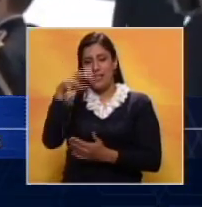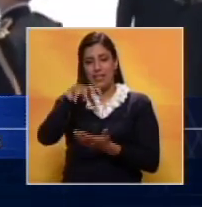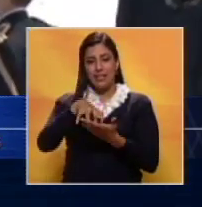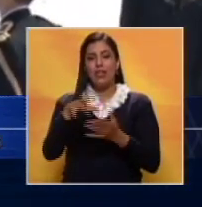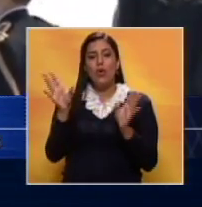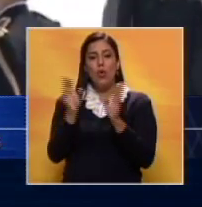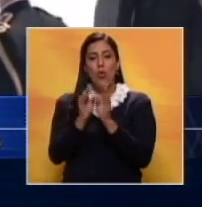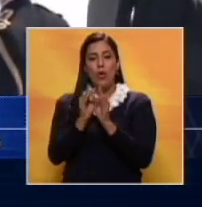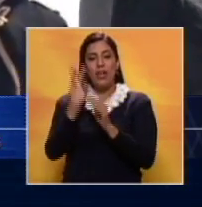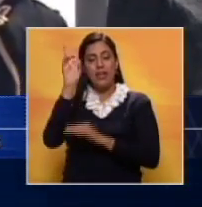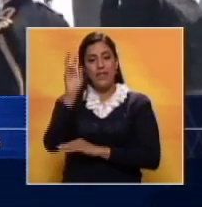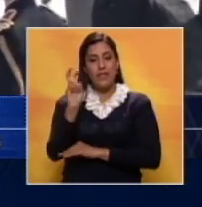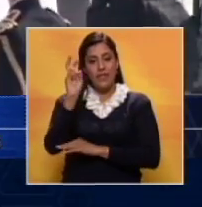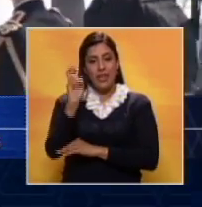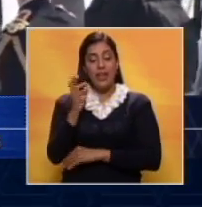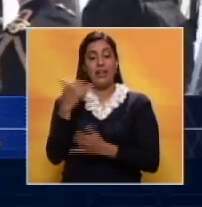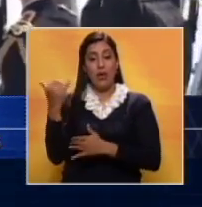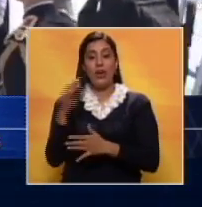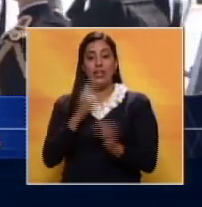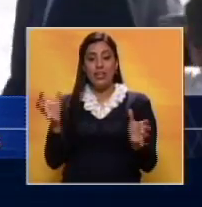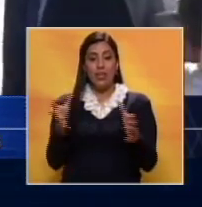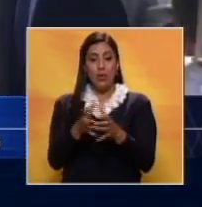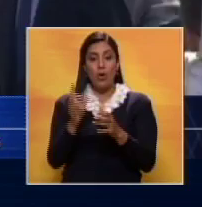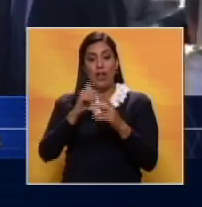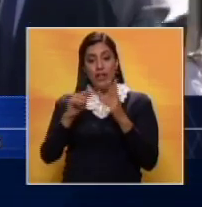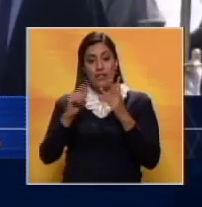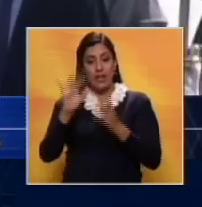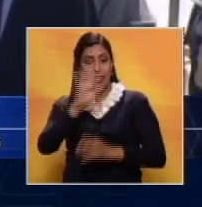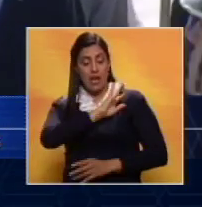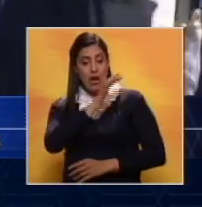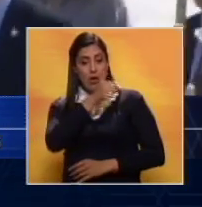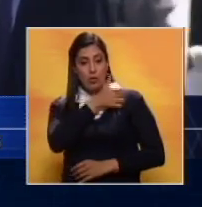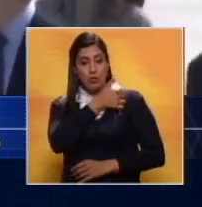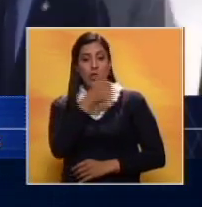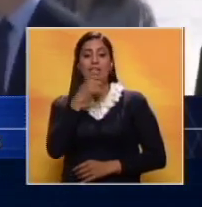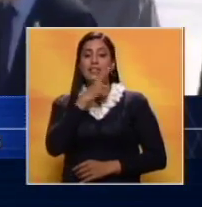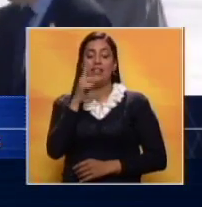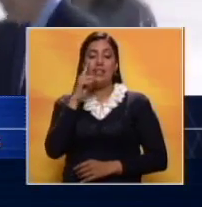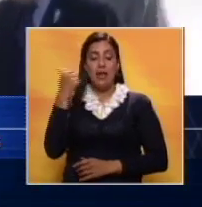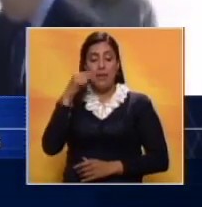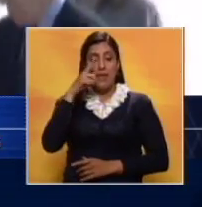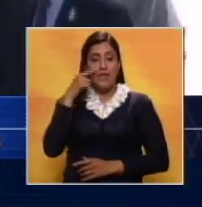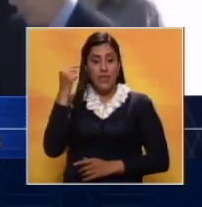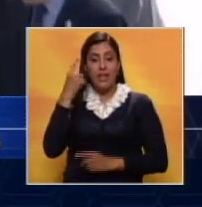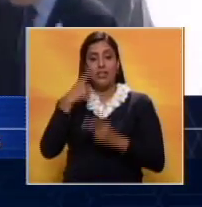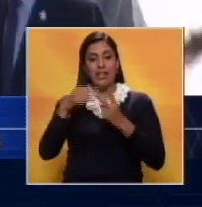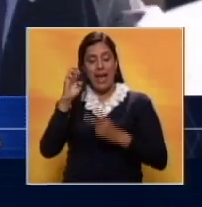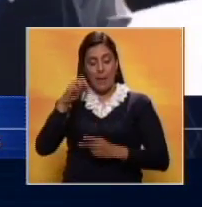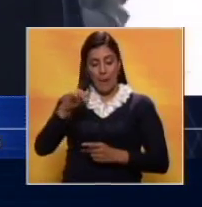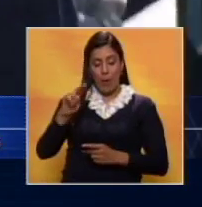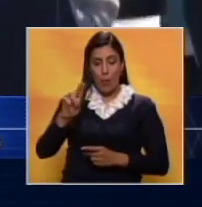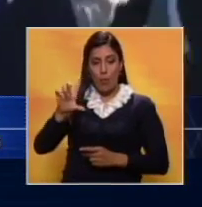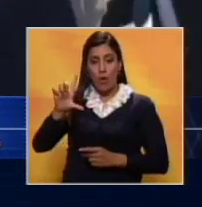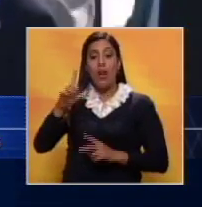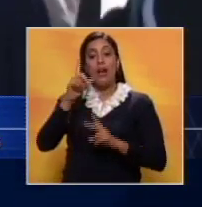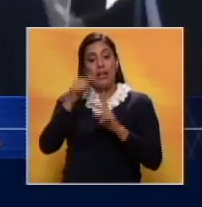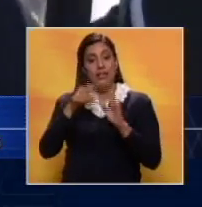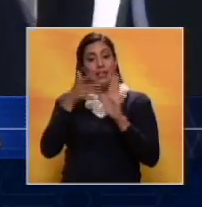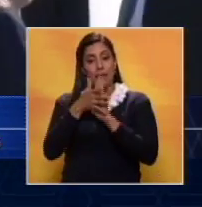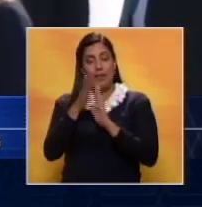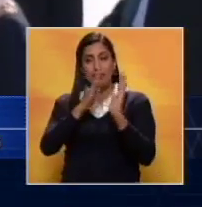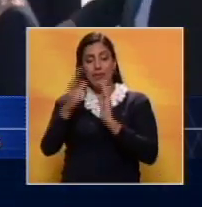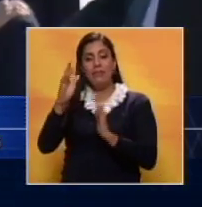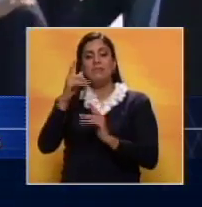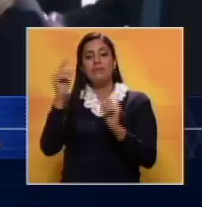Estado que concluirá este viernes. El mandatario se reunirá con varias autoridades, entre ellas su homólogo francés, Emmanuel Macron. Como parte de